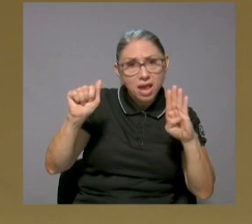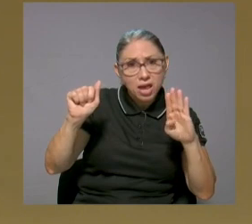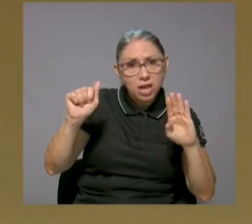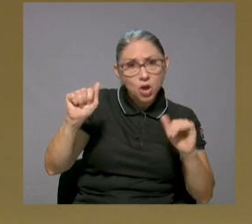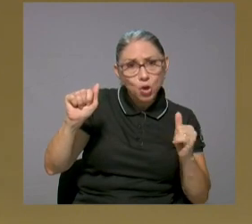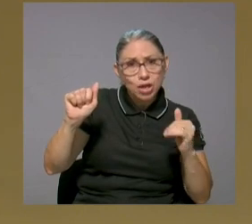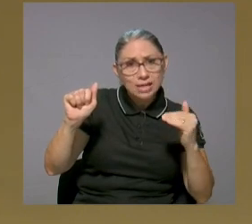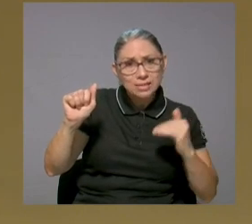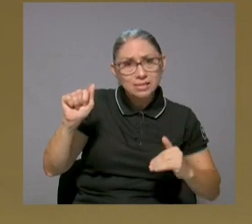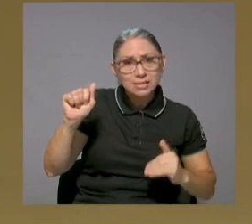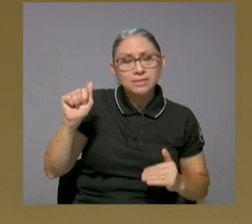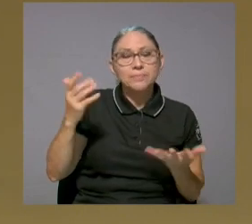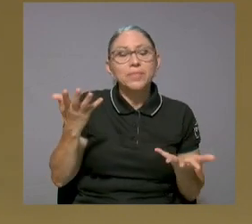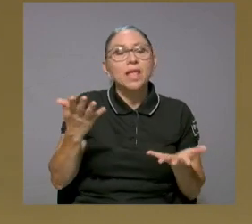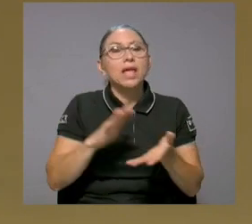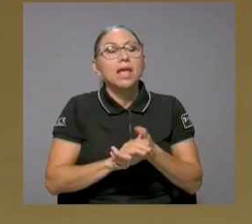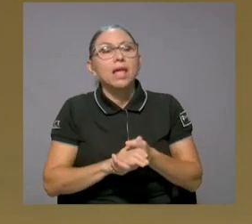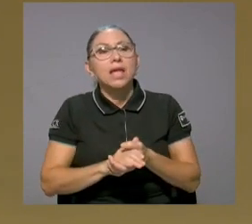lugar, y